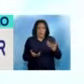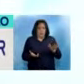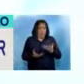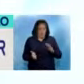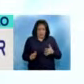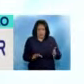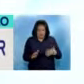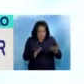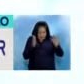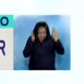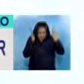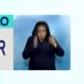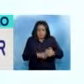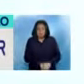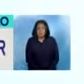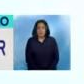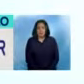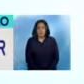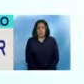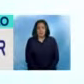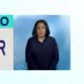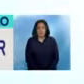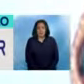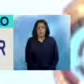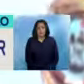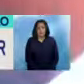Está muerto, pues.